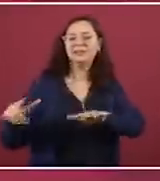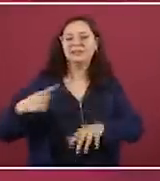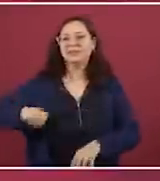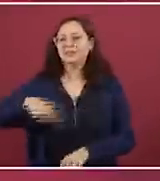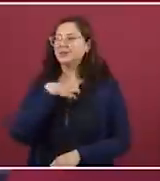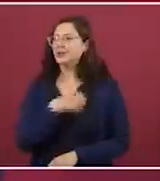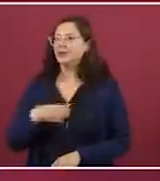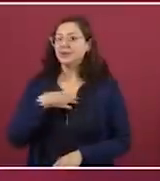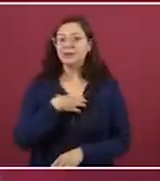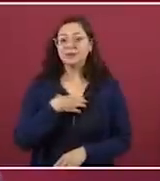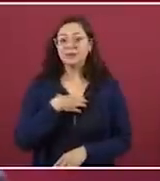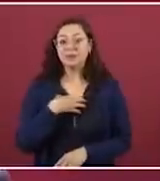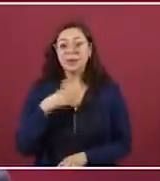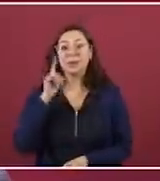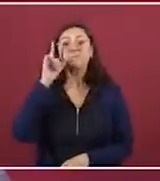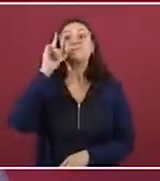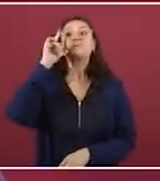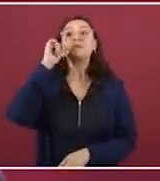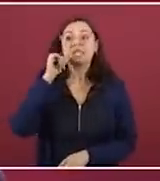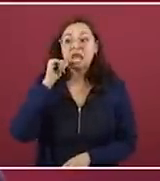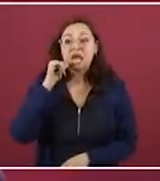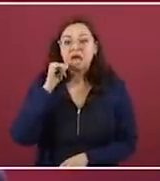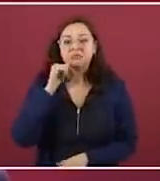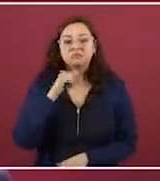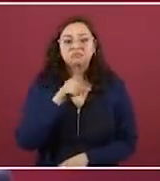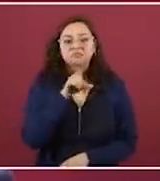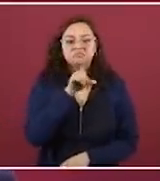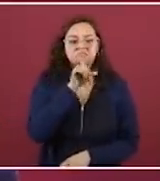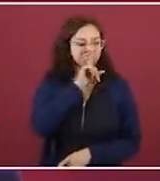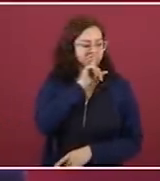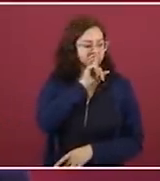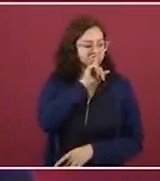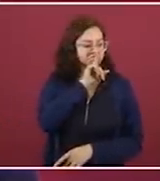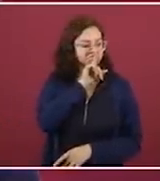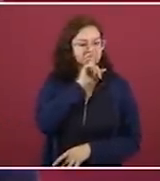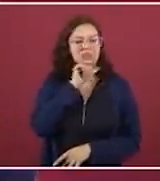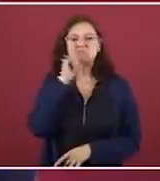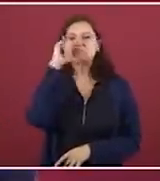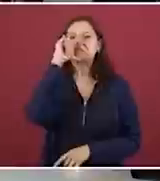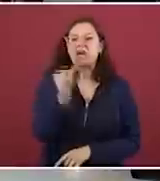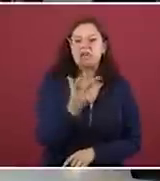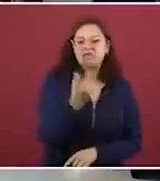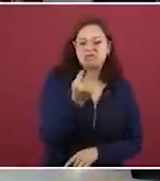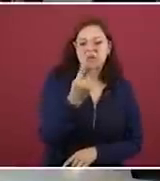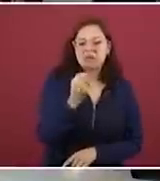Ahora sí hay cobertura, ya cambiaron las cosas para los que se manifiestan.